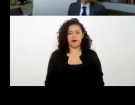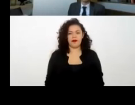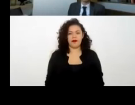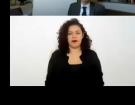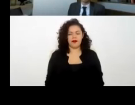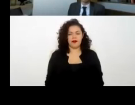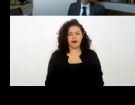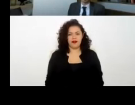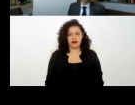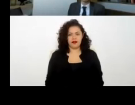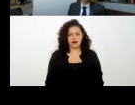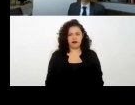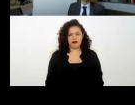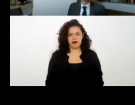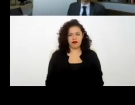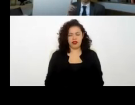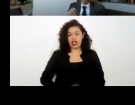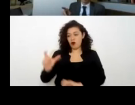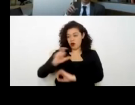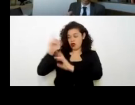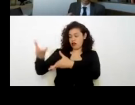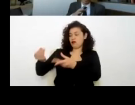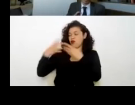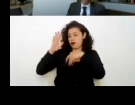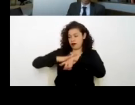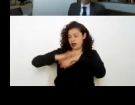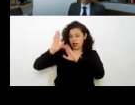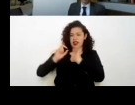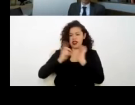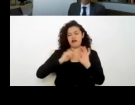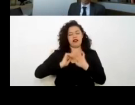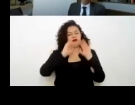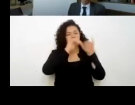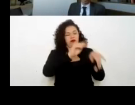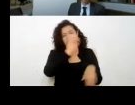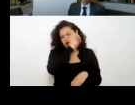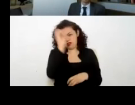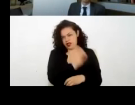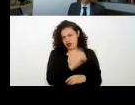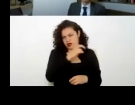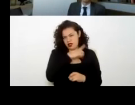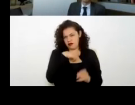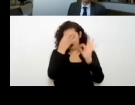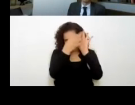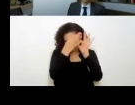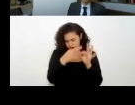ya debes de estar dado de alta y empezar a cumplir con estas obligaciones que estamos viendo aquí.